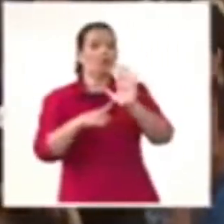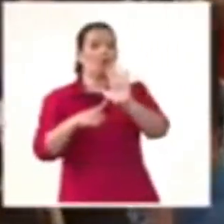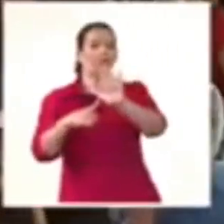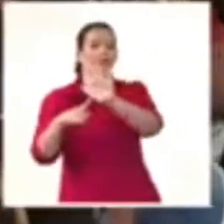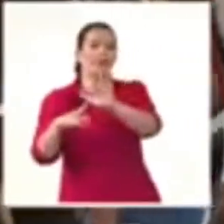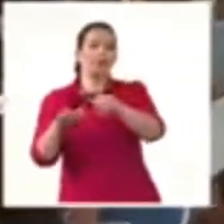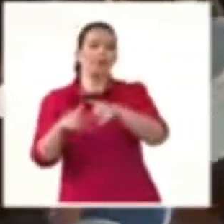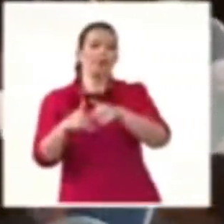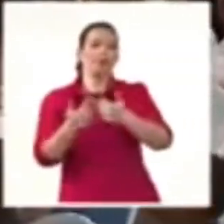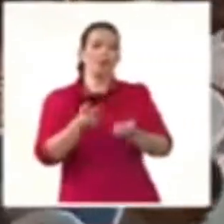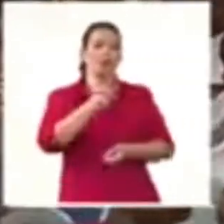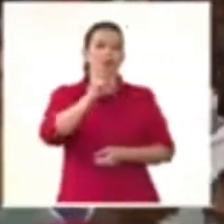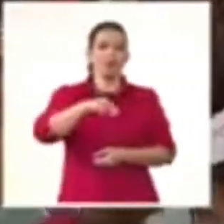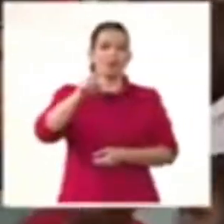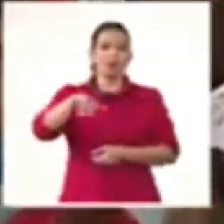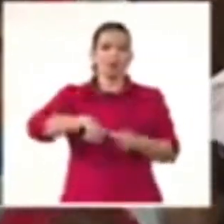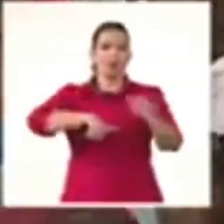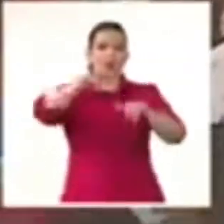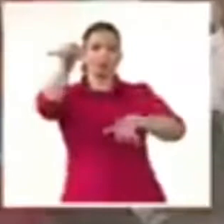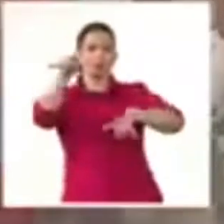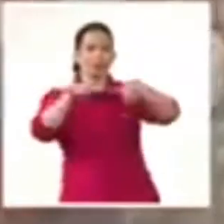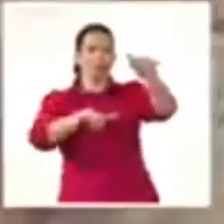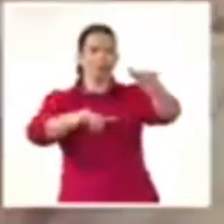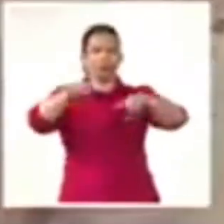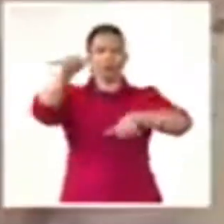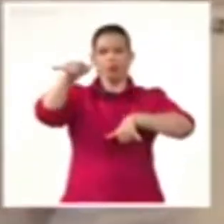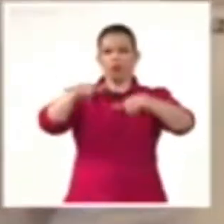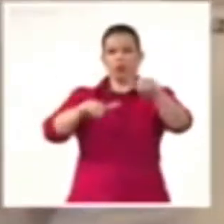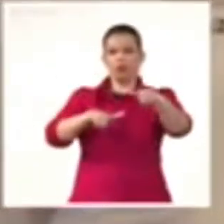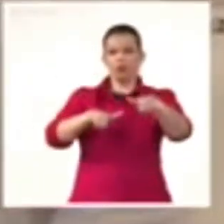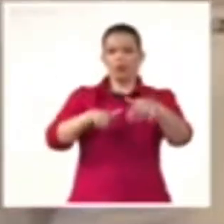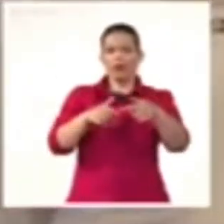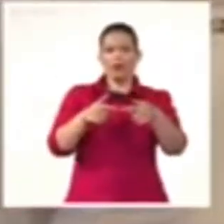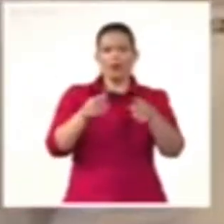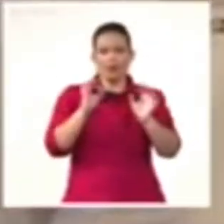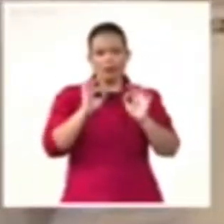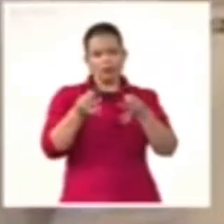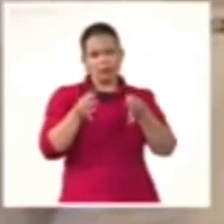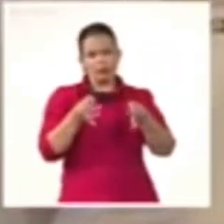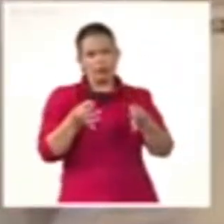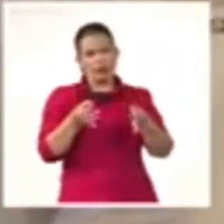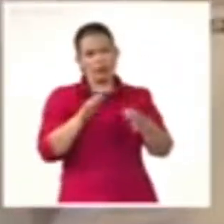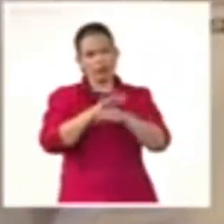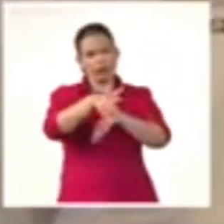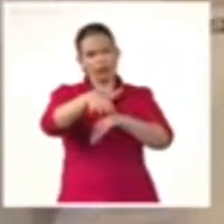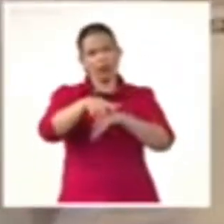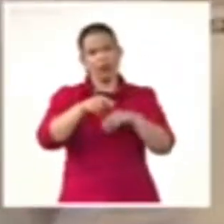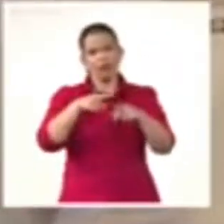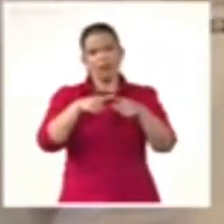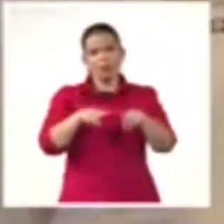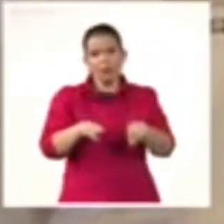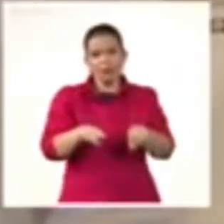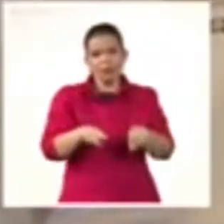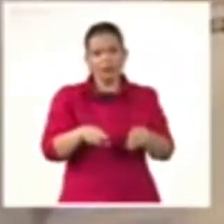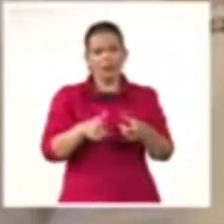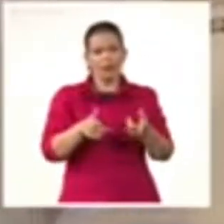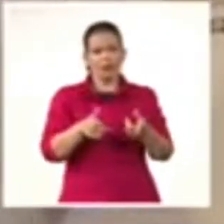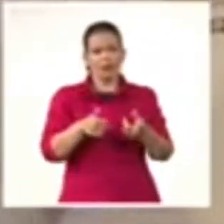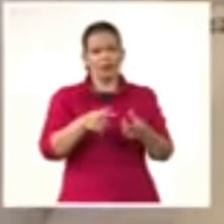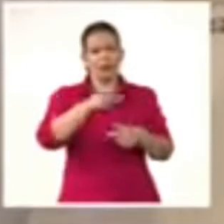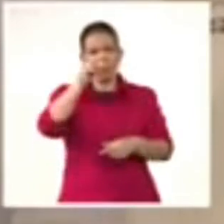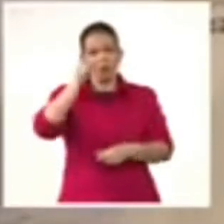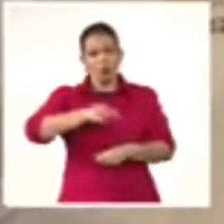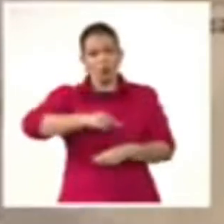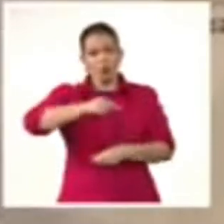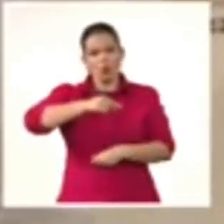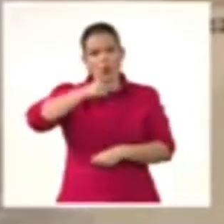cubano de las decenas de miles de sus iguales del resto del mundo. La mayoría de los nuestros tienen estudios por